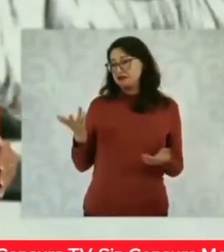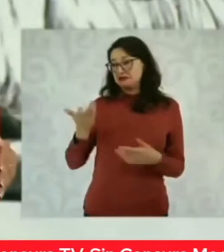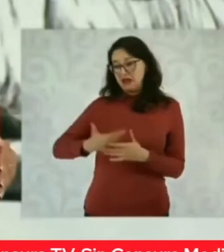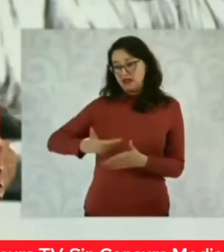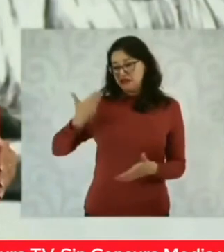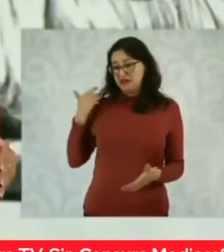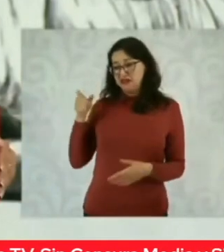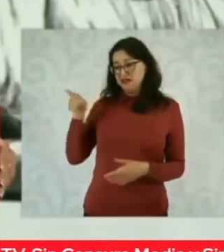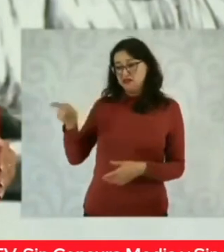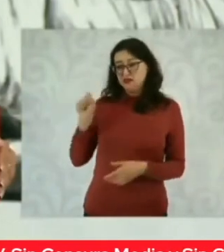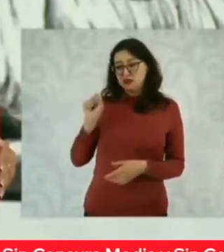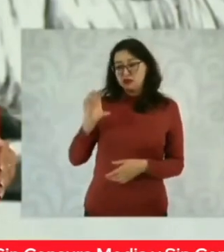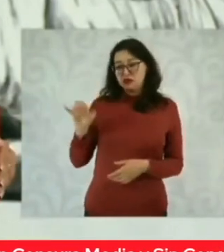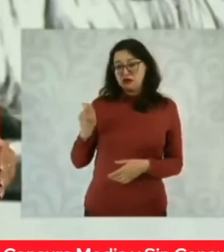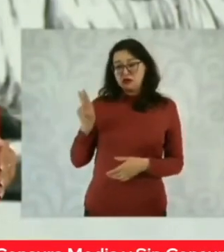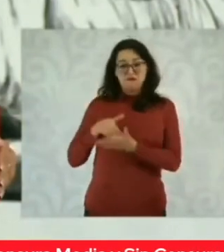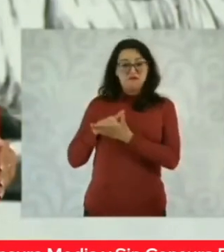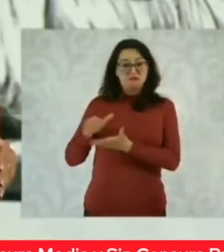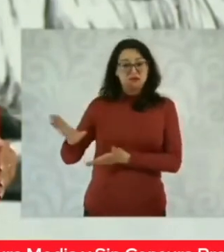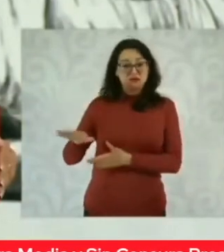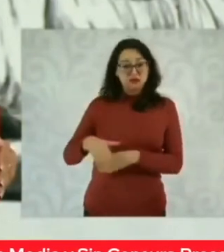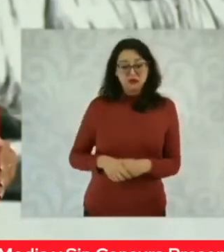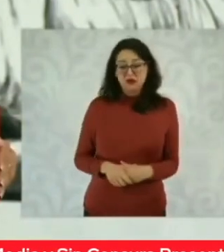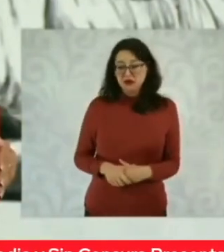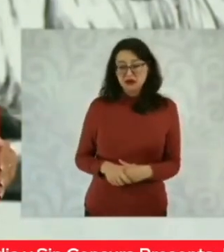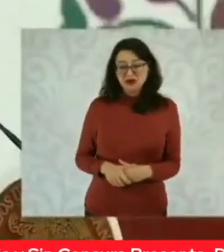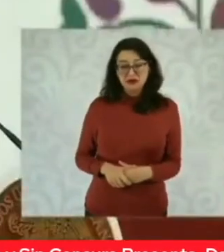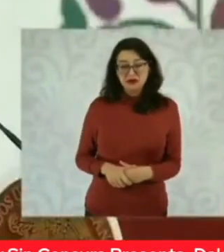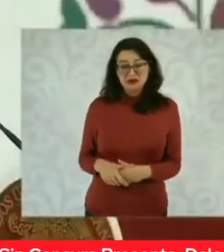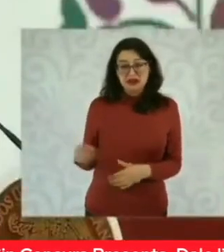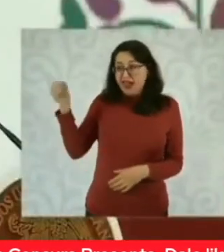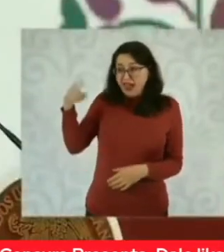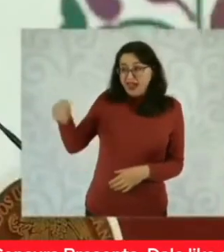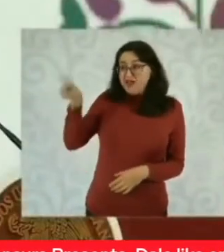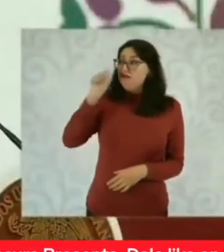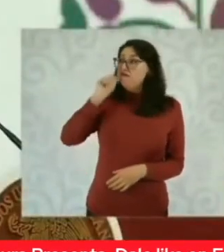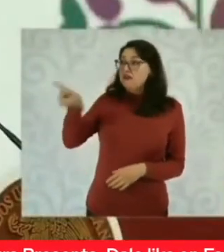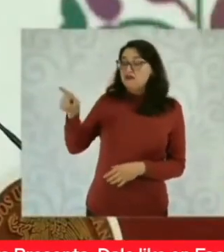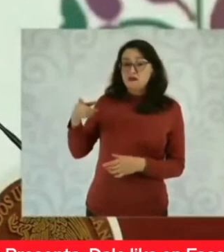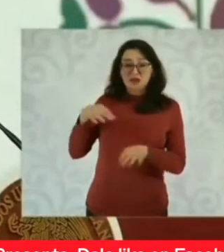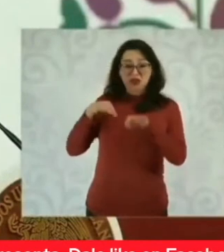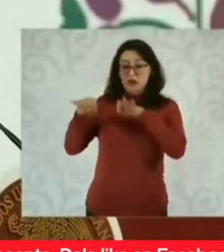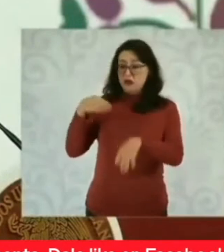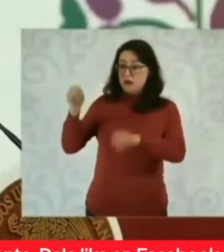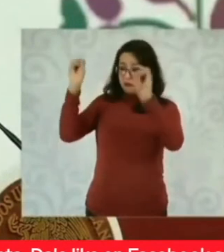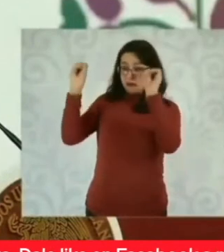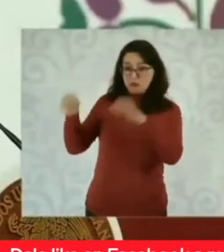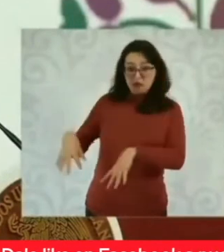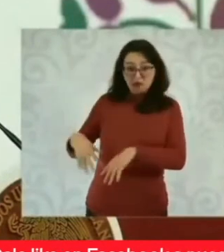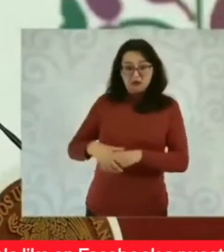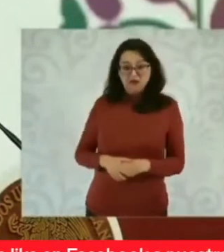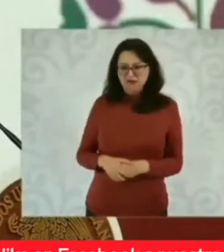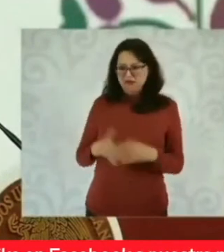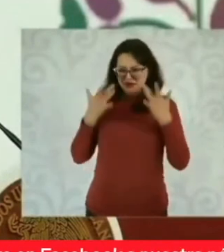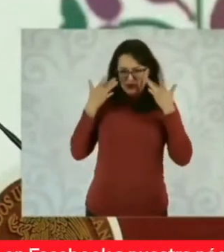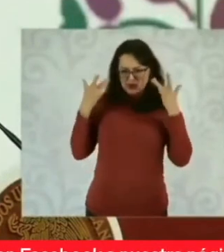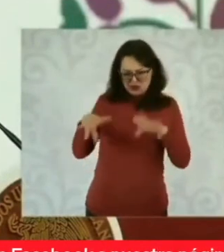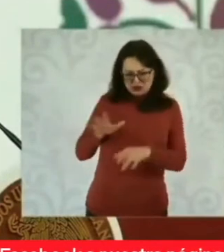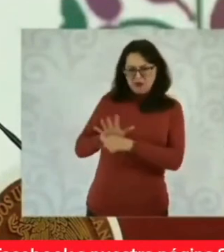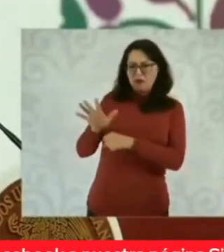que ya no iban a seguir desarrollando su actividad, pues ni modo